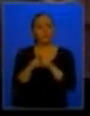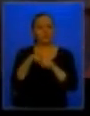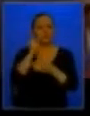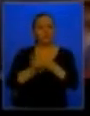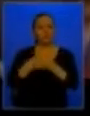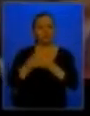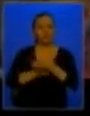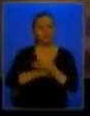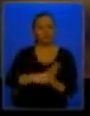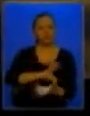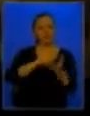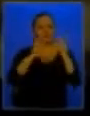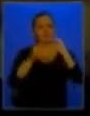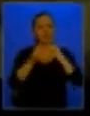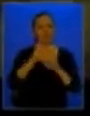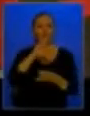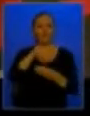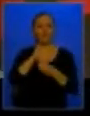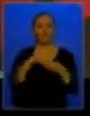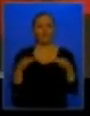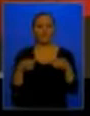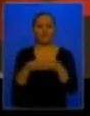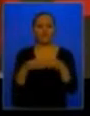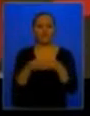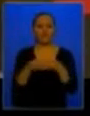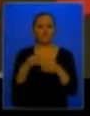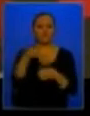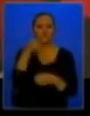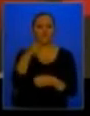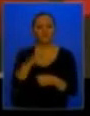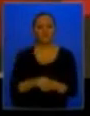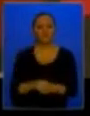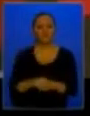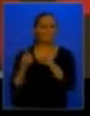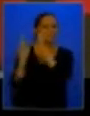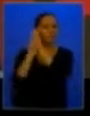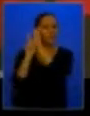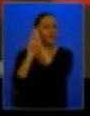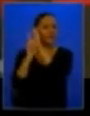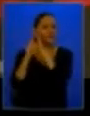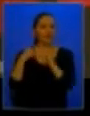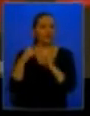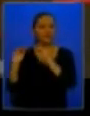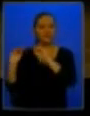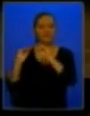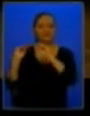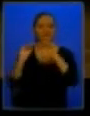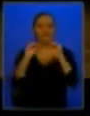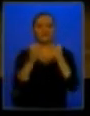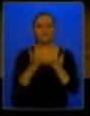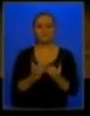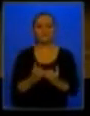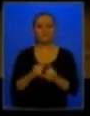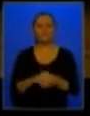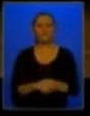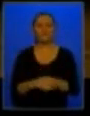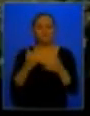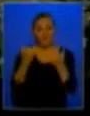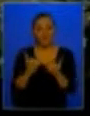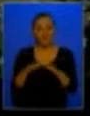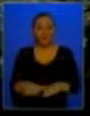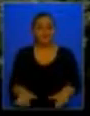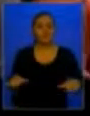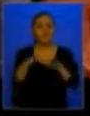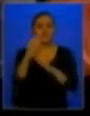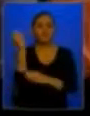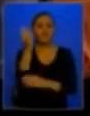por reivindicación de los más pobres. ¡Alerta! ¡Alerta! ¡Alerta! Que... En esta tierra,